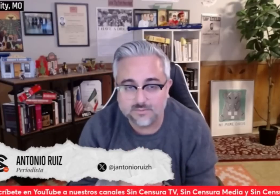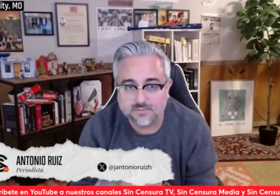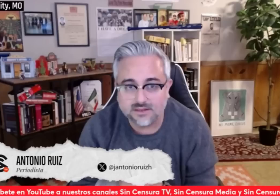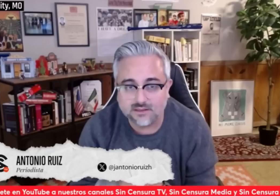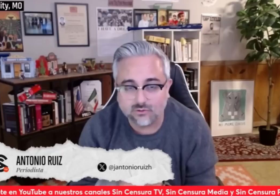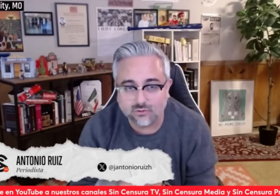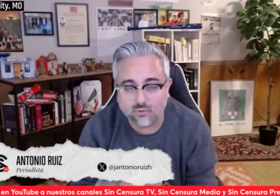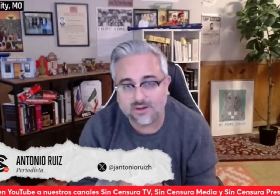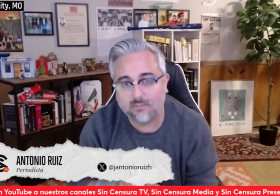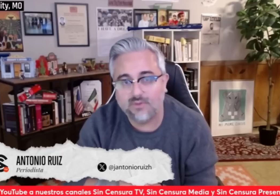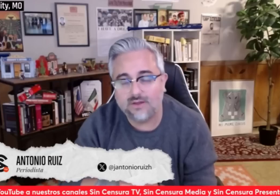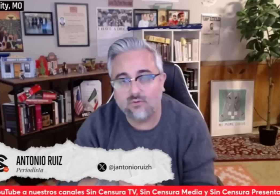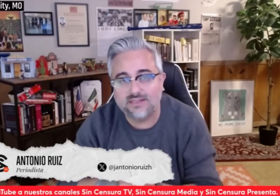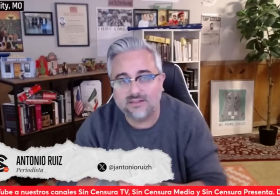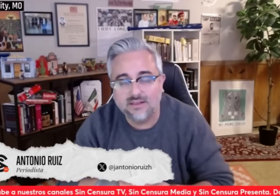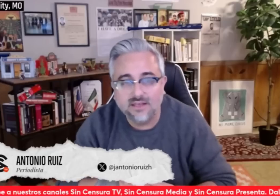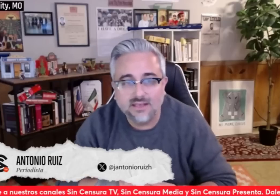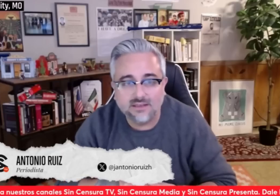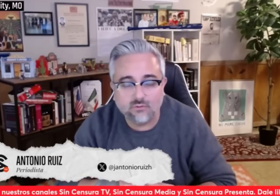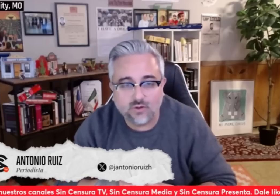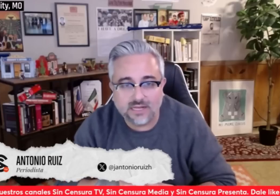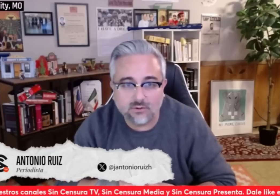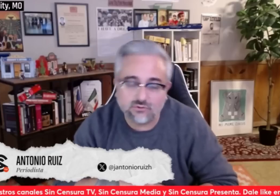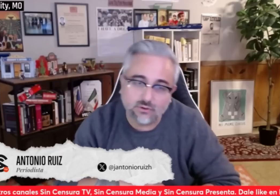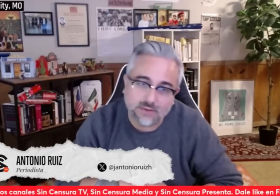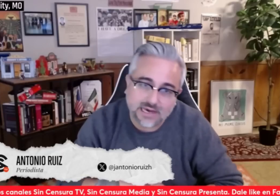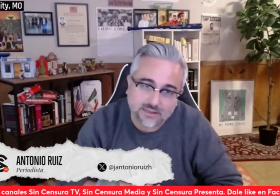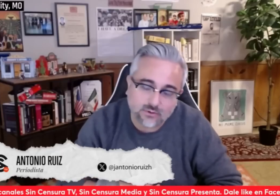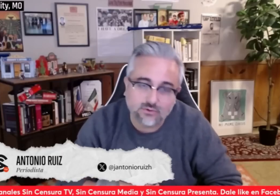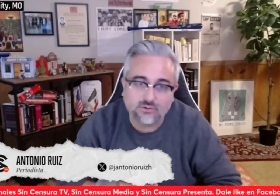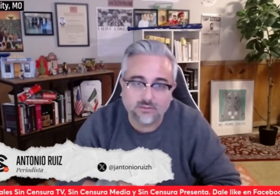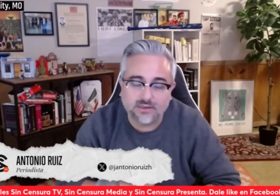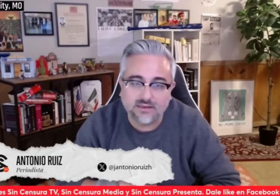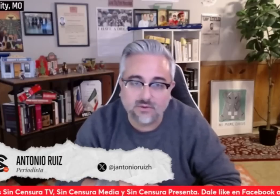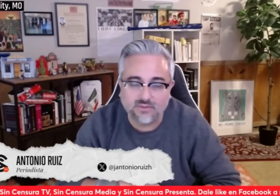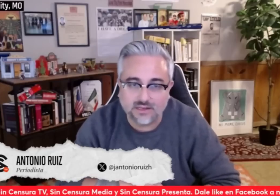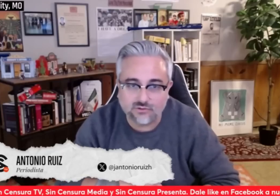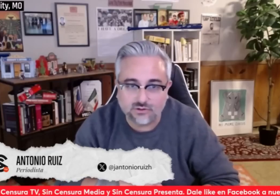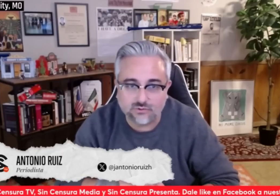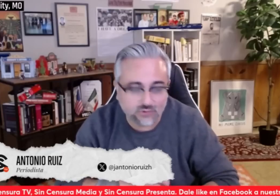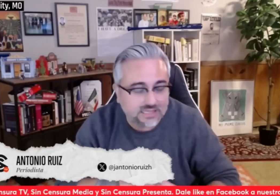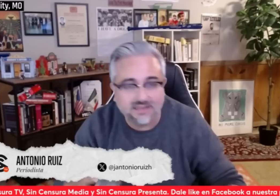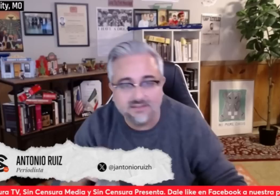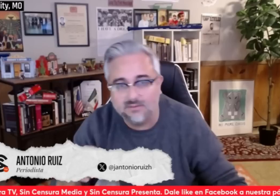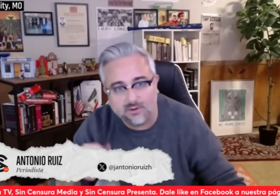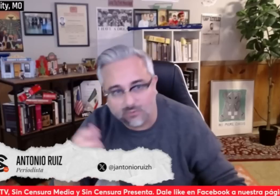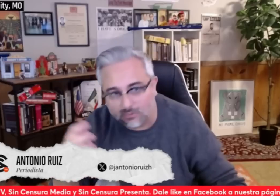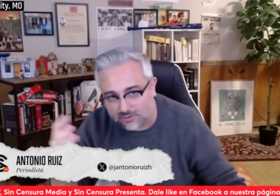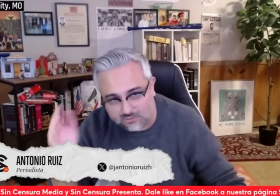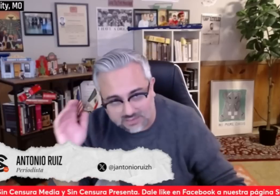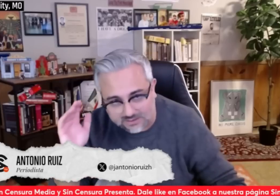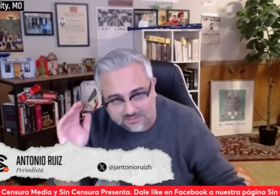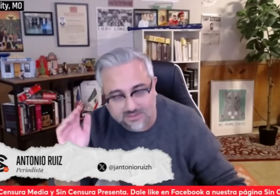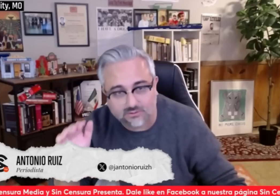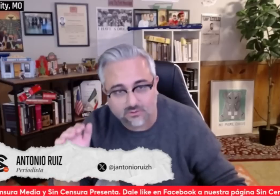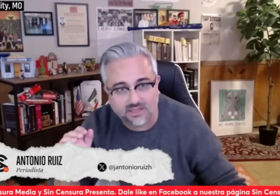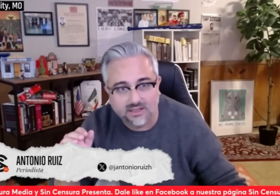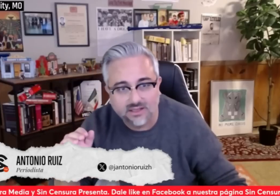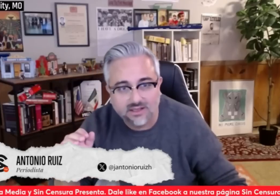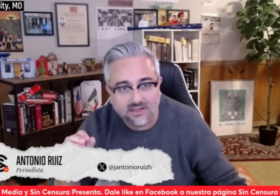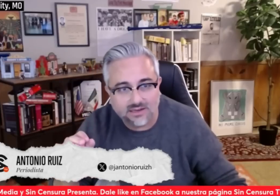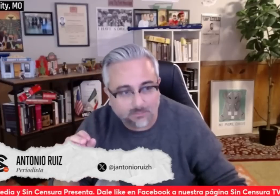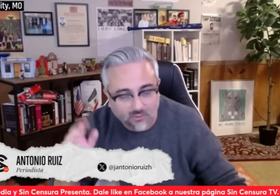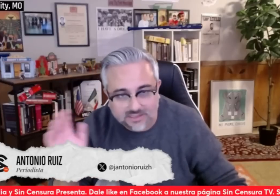Exteriores, el doctor Juan Ramón de la Fuente, quien fuera nuestro embajador de México ante Naciones Unidas, y bueno, un hombre con una larga